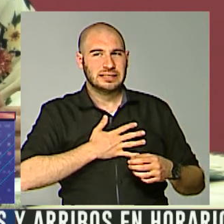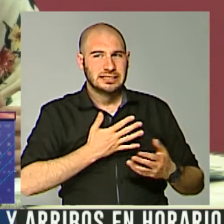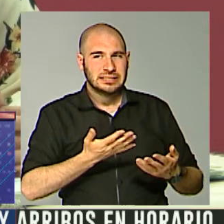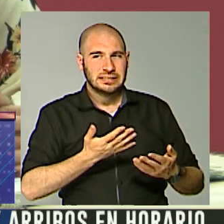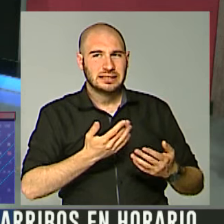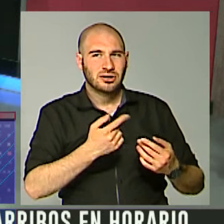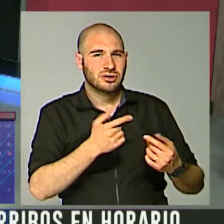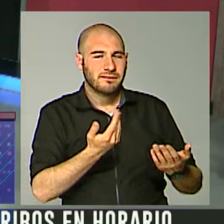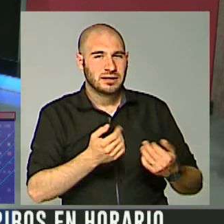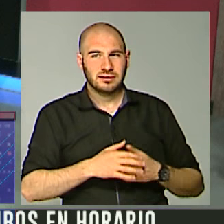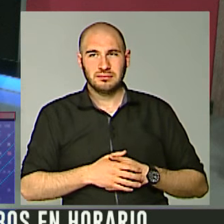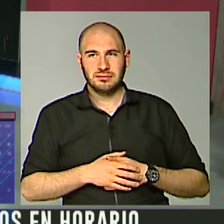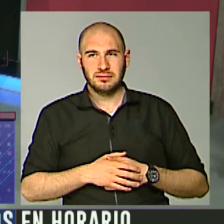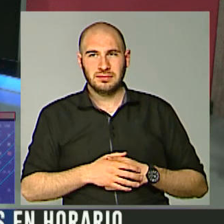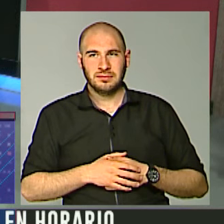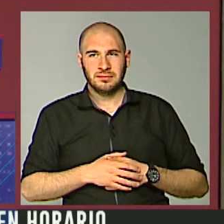siguen pendientes.